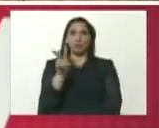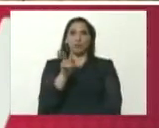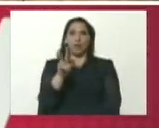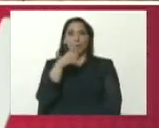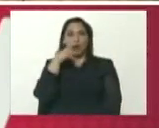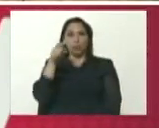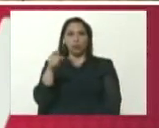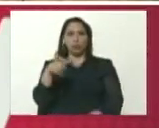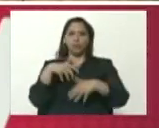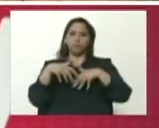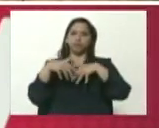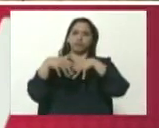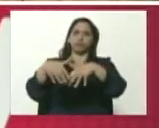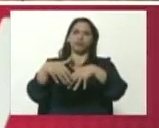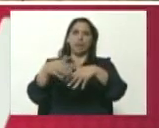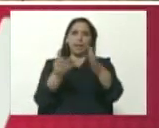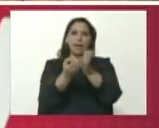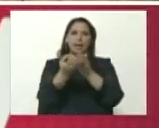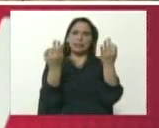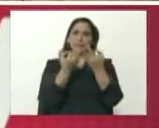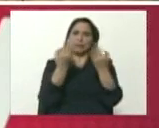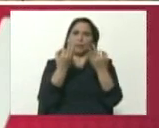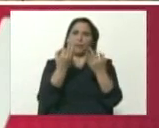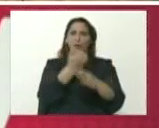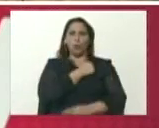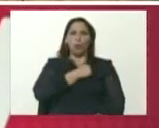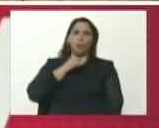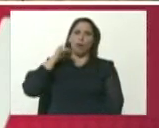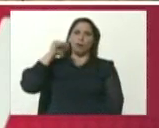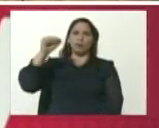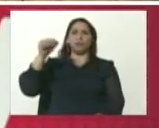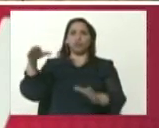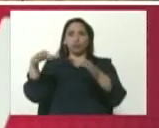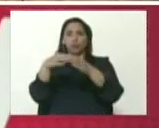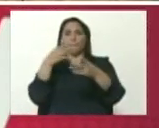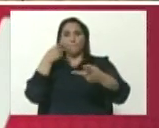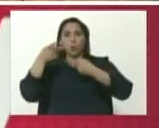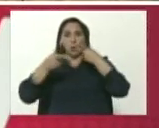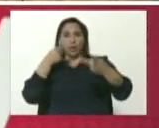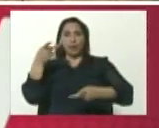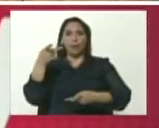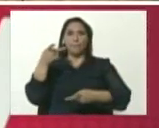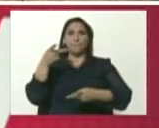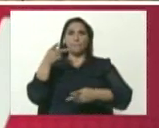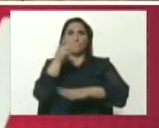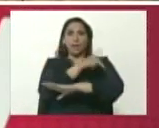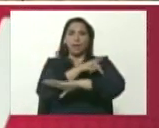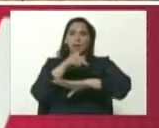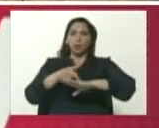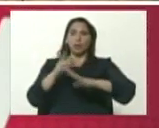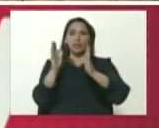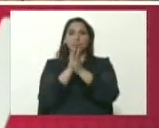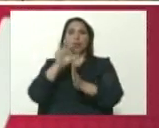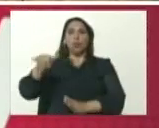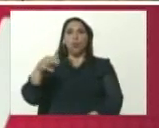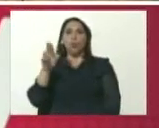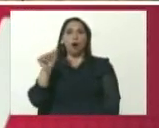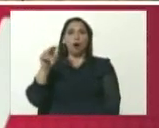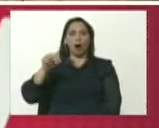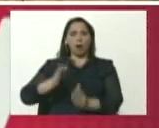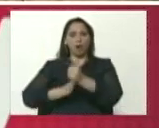Maduro, militantes leales siempre, mi comandante con nuestro equipo político Parroquia San Juan, VCH Territorial, líderes de